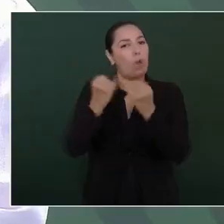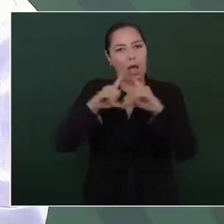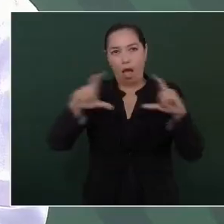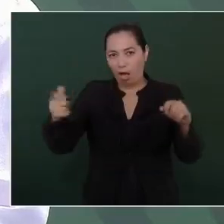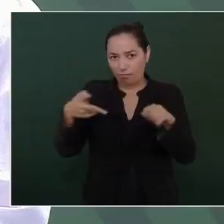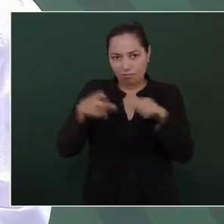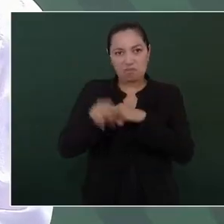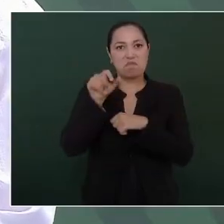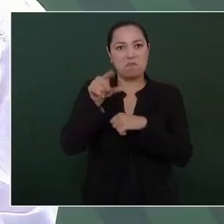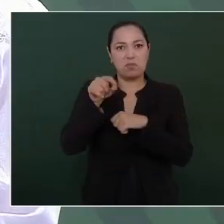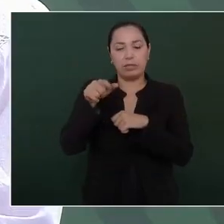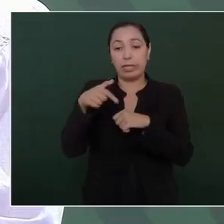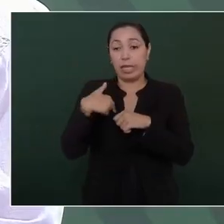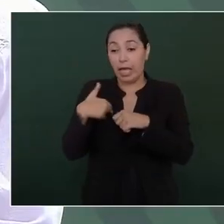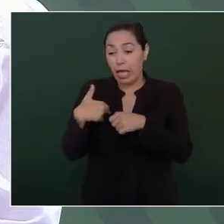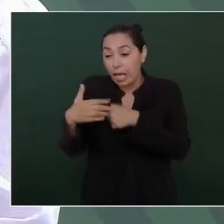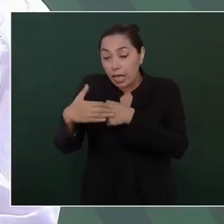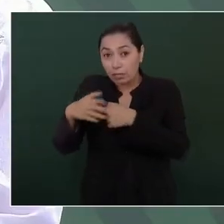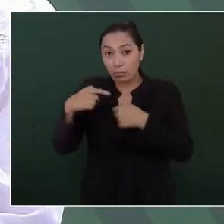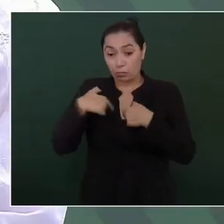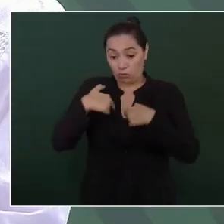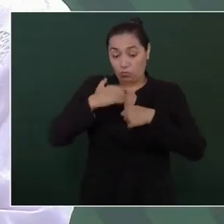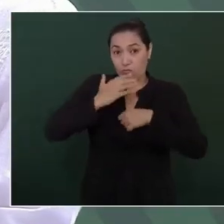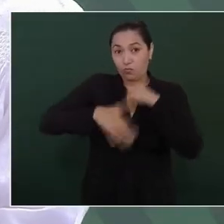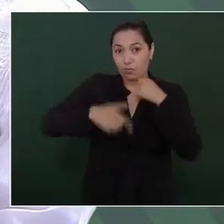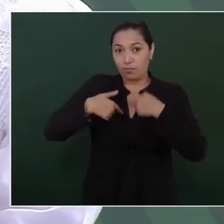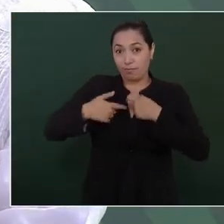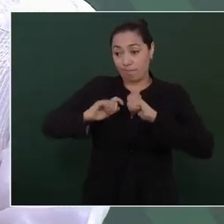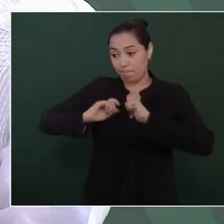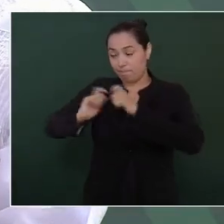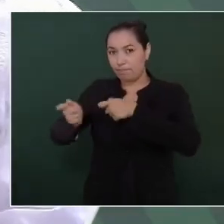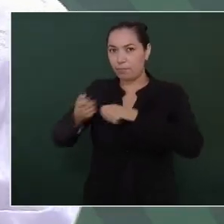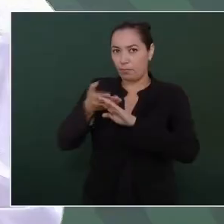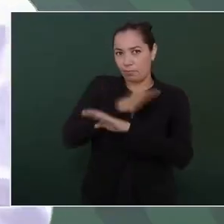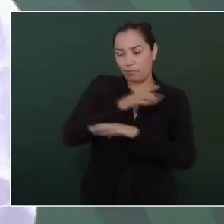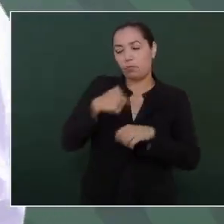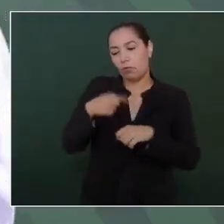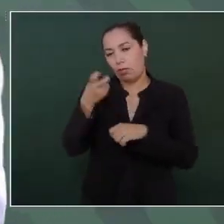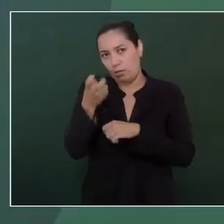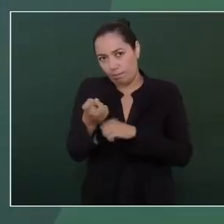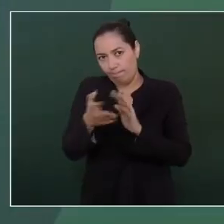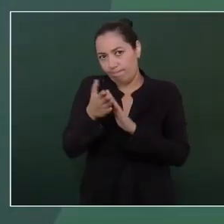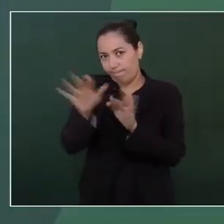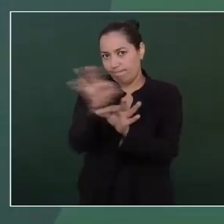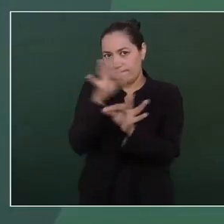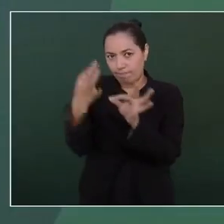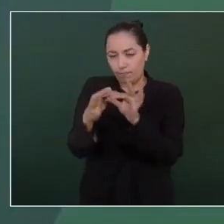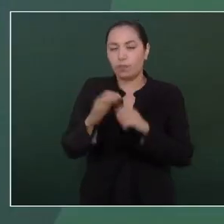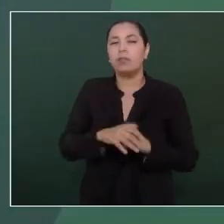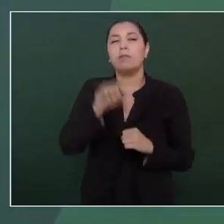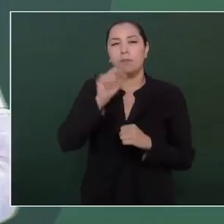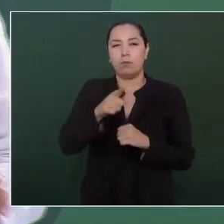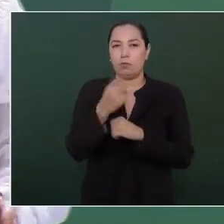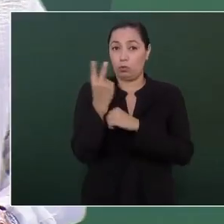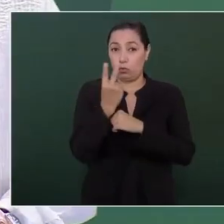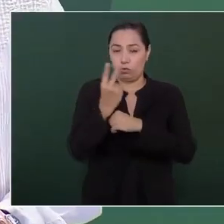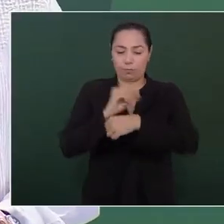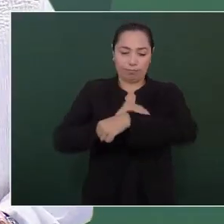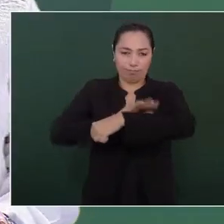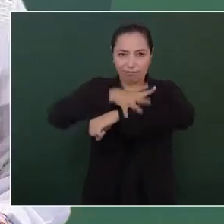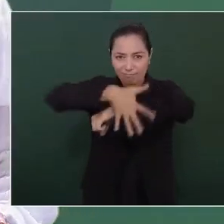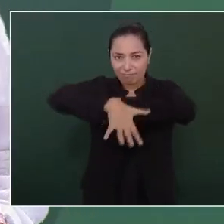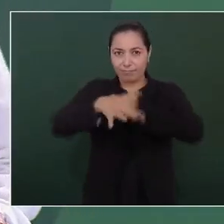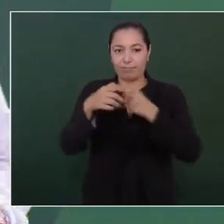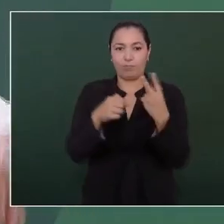terminar. En caso de las dos presas, tanto la de Picacho como la